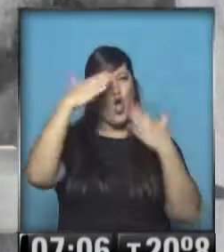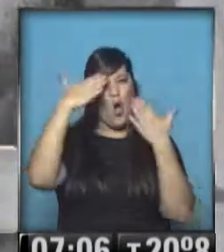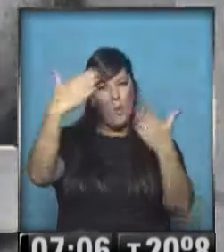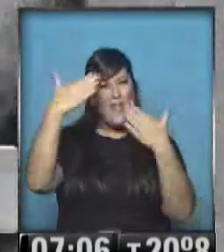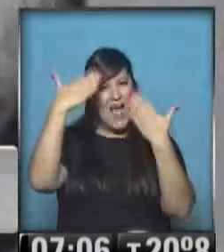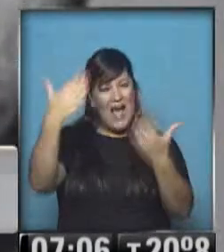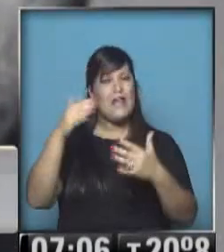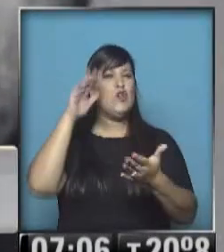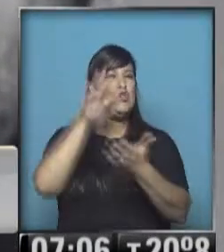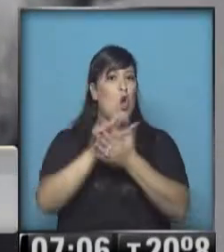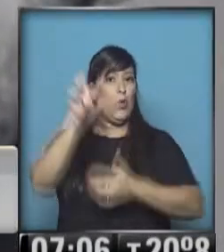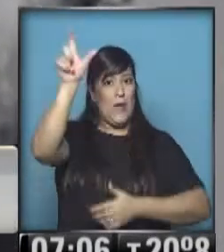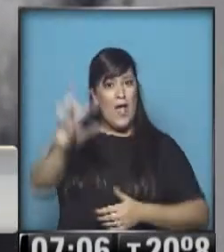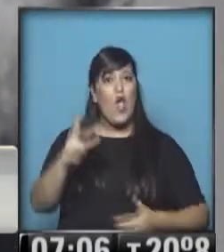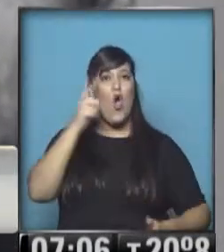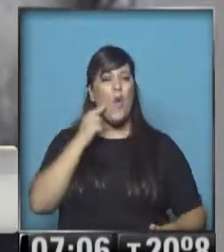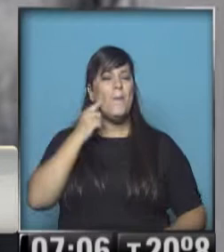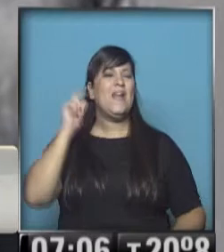lo referido a Eduardo Galeano.